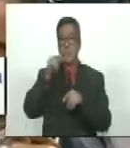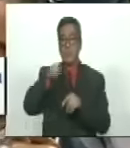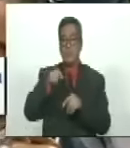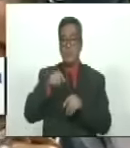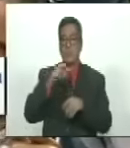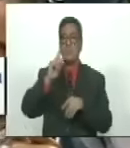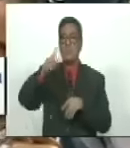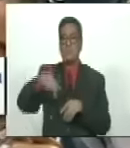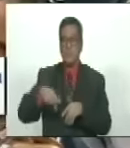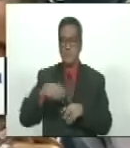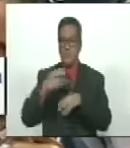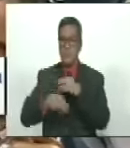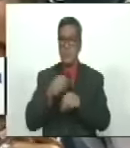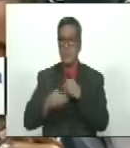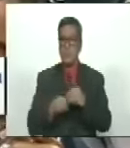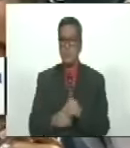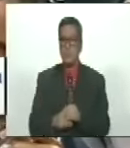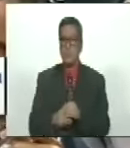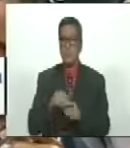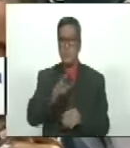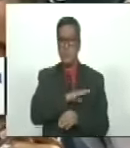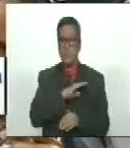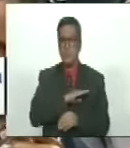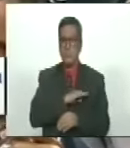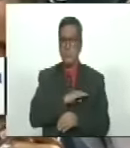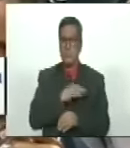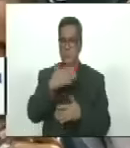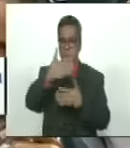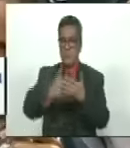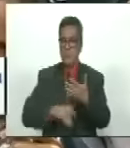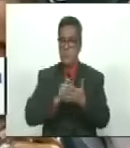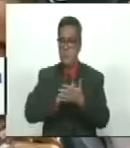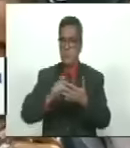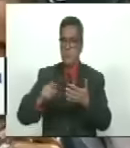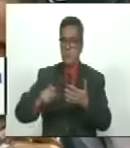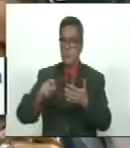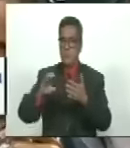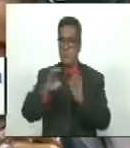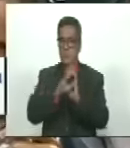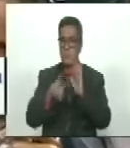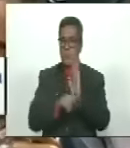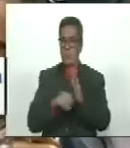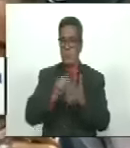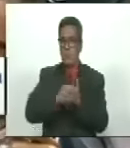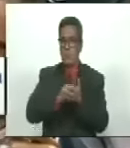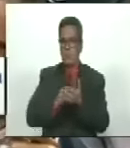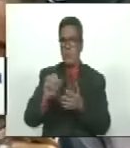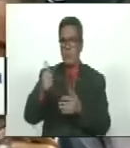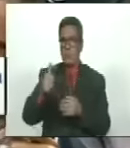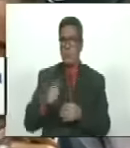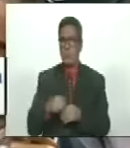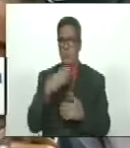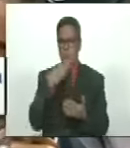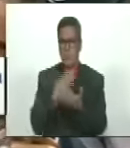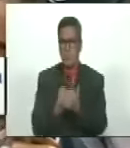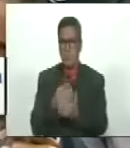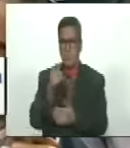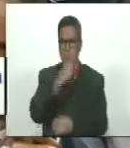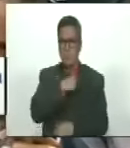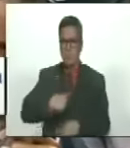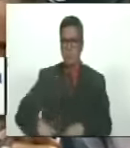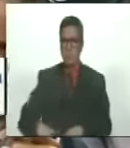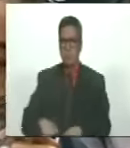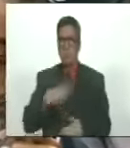1777. Y así también está consagrado en el propio texto constitucional en su artículo número 10. Gracias,